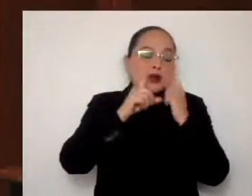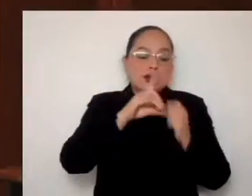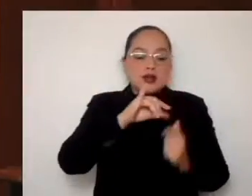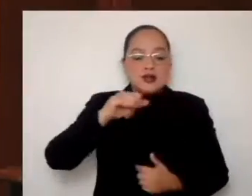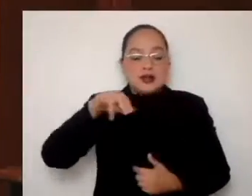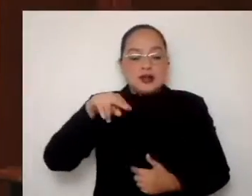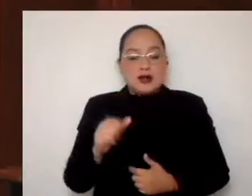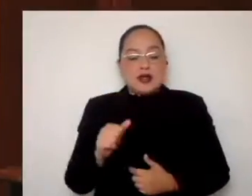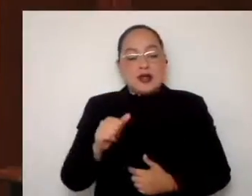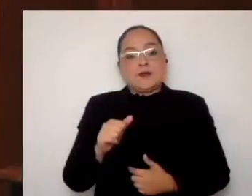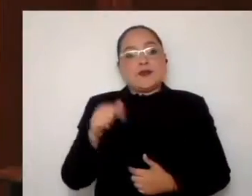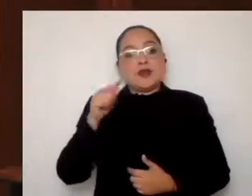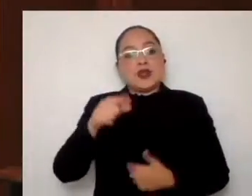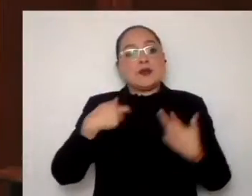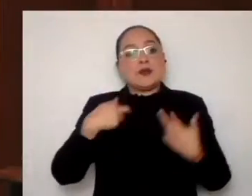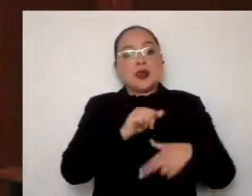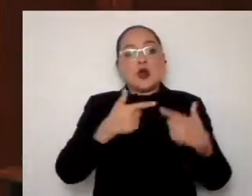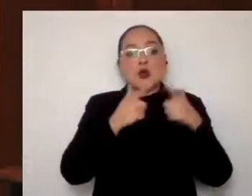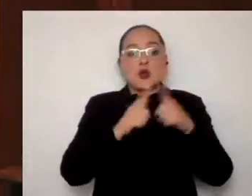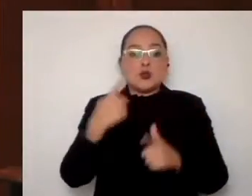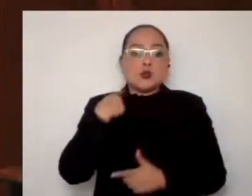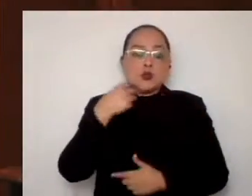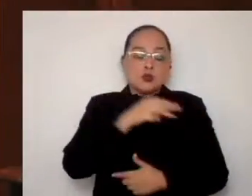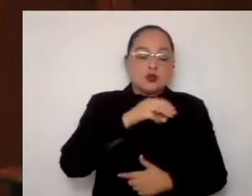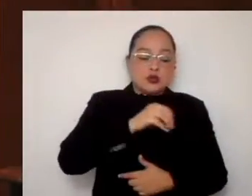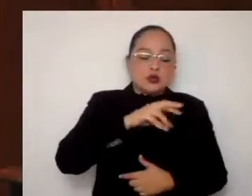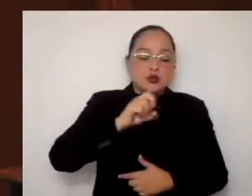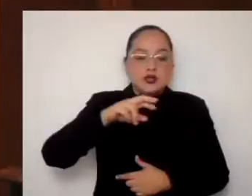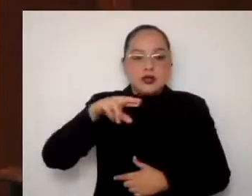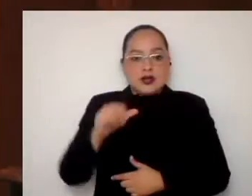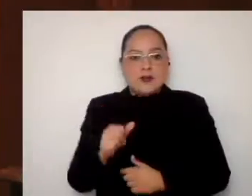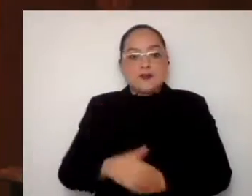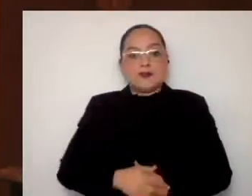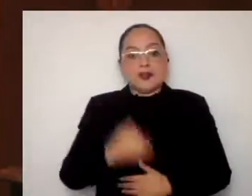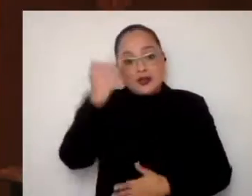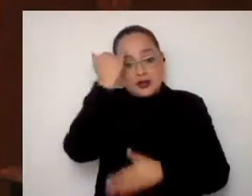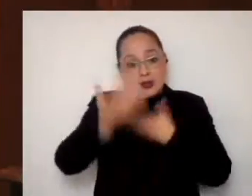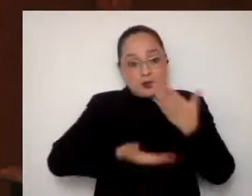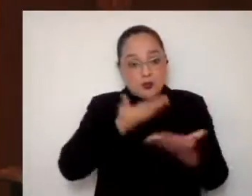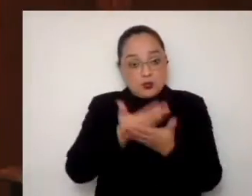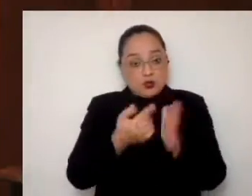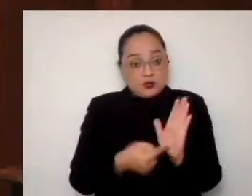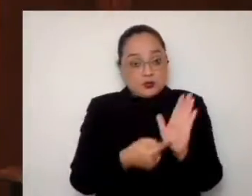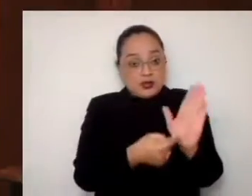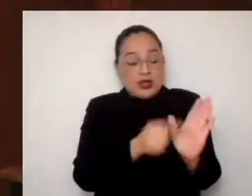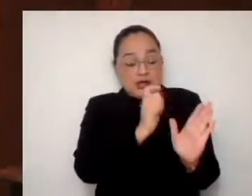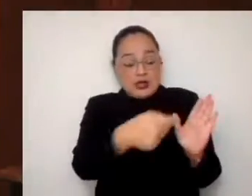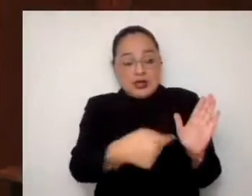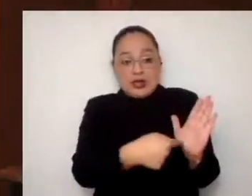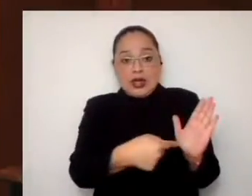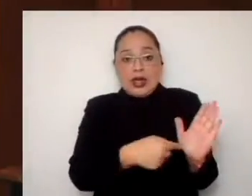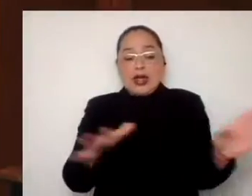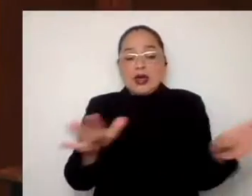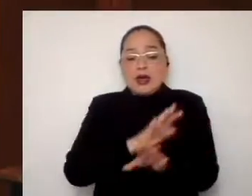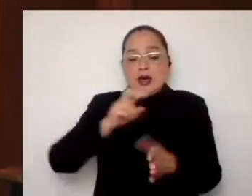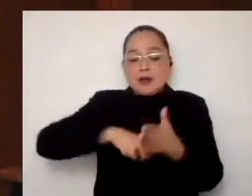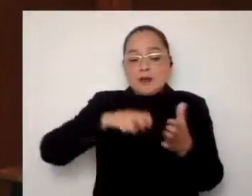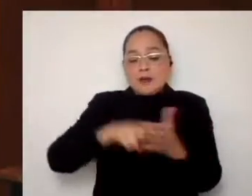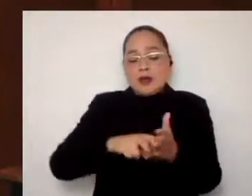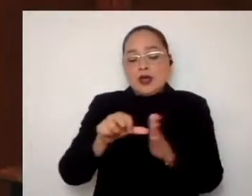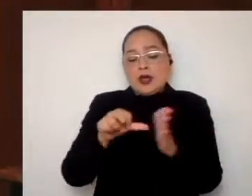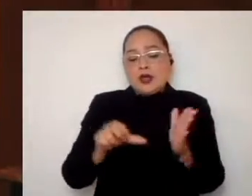en nombre del Grupo Parlamentario de Morena. La iniciativa con proyecto de decreto por la que se reforma el artículo al Código